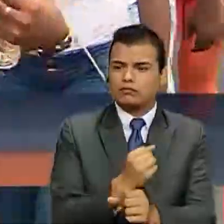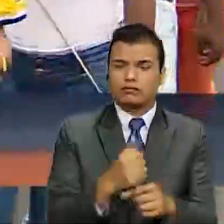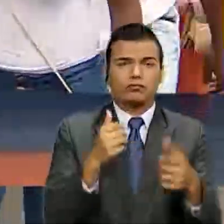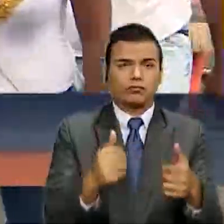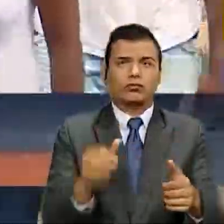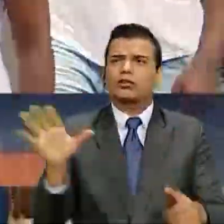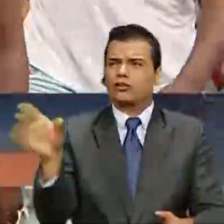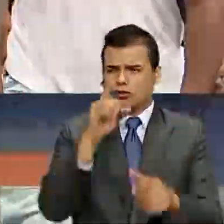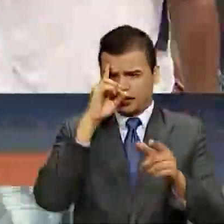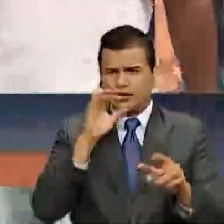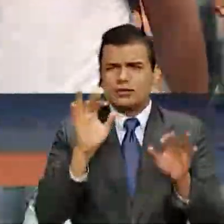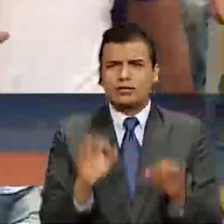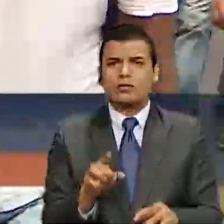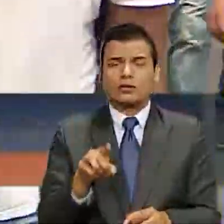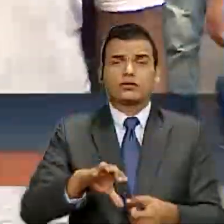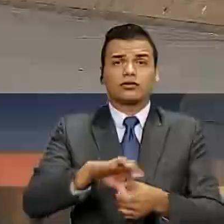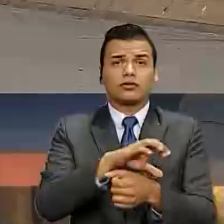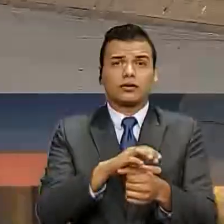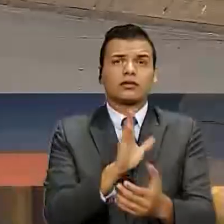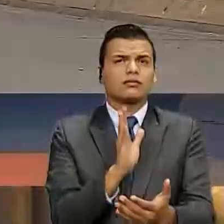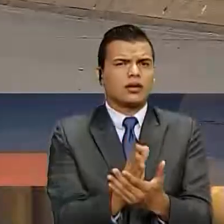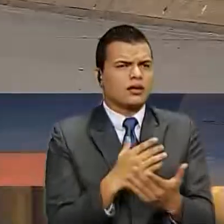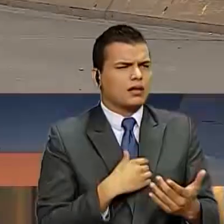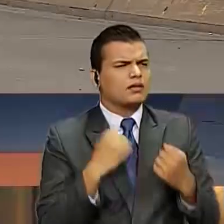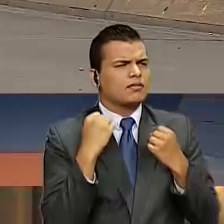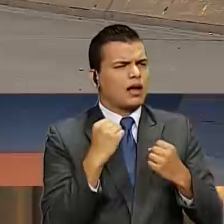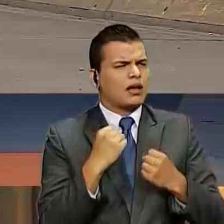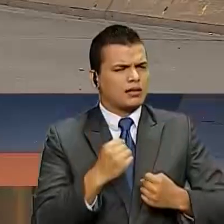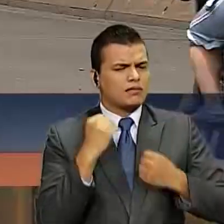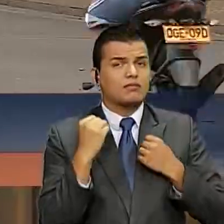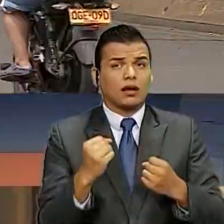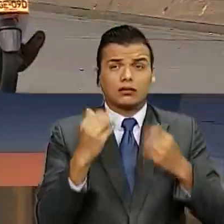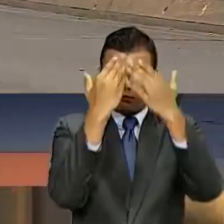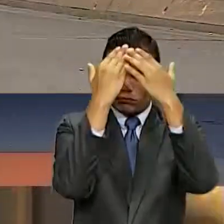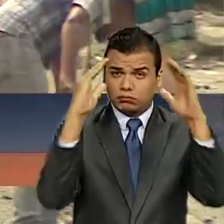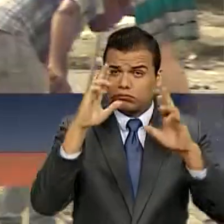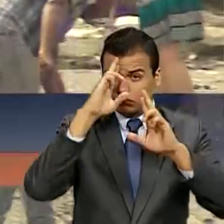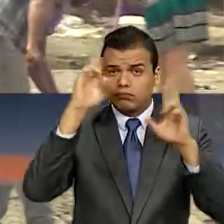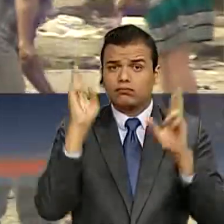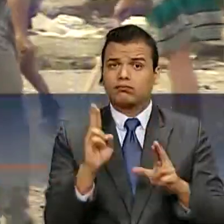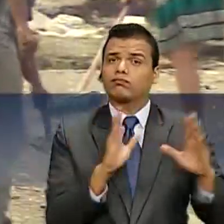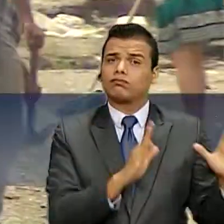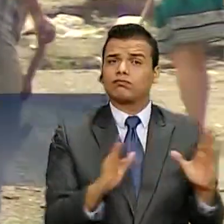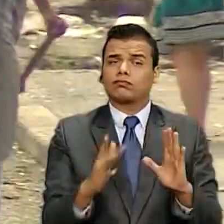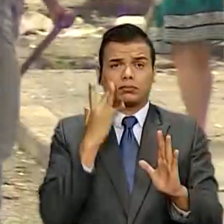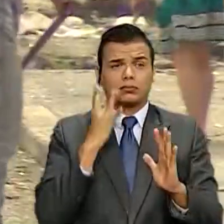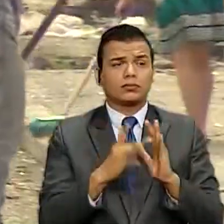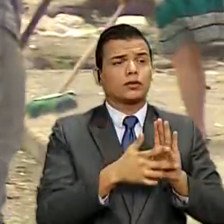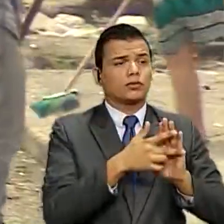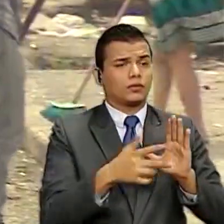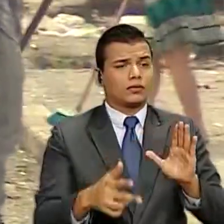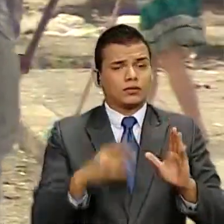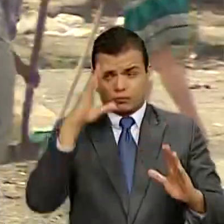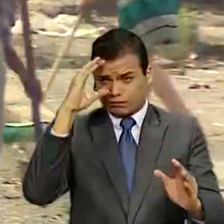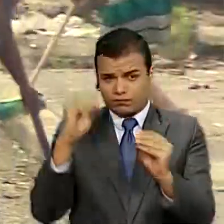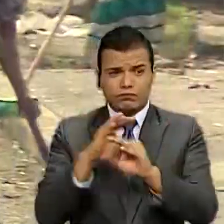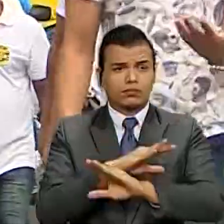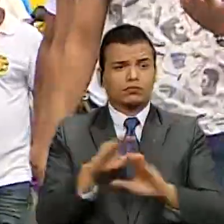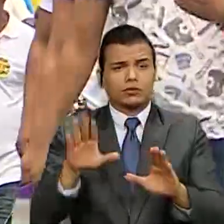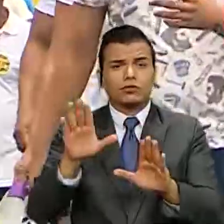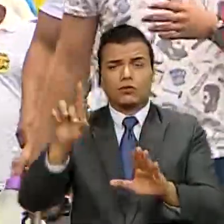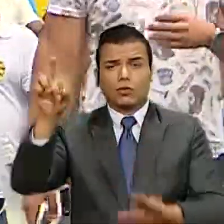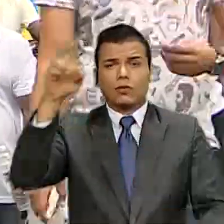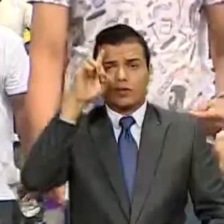bonaerenses confían en que en esta ciudad, en medio de la protesta social, se respete la democracia y el orden constitucional y se logren los acuerdos con el